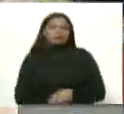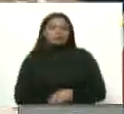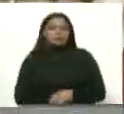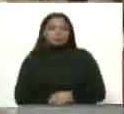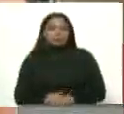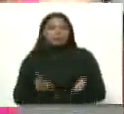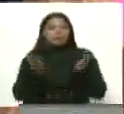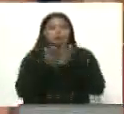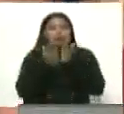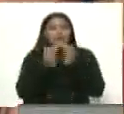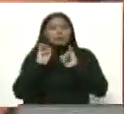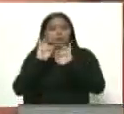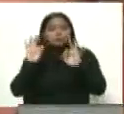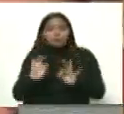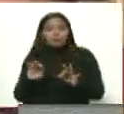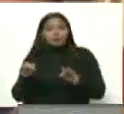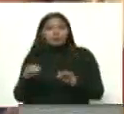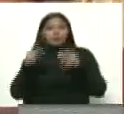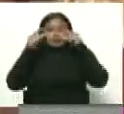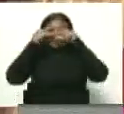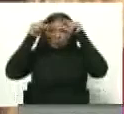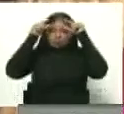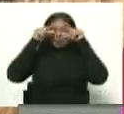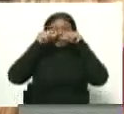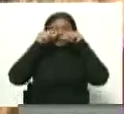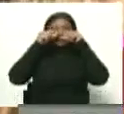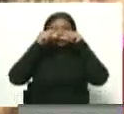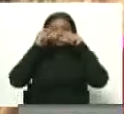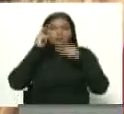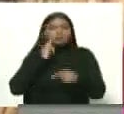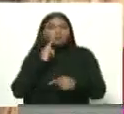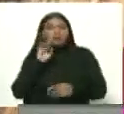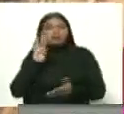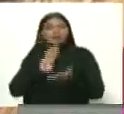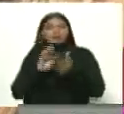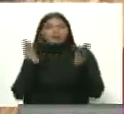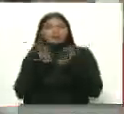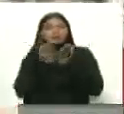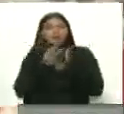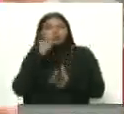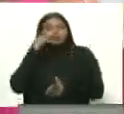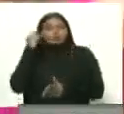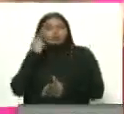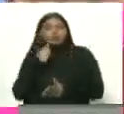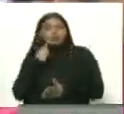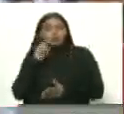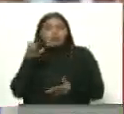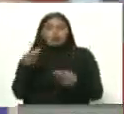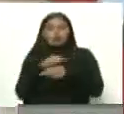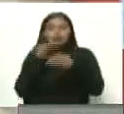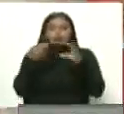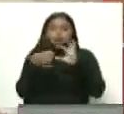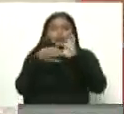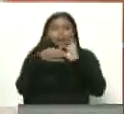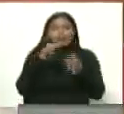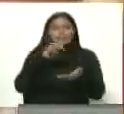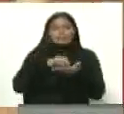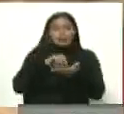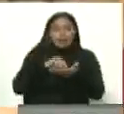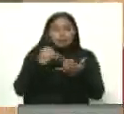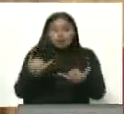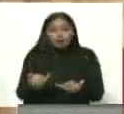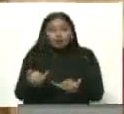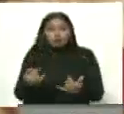un pseudo estudioso de Simón Bolívar. Sí, me contentó mucho. El Centro de Estudios Simón Bolívar y la Gobernación de Miranda aliaron fuerzas